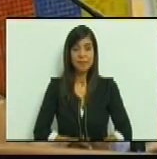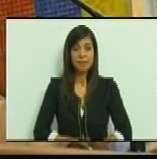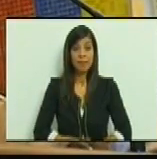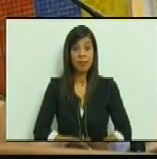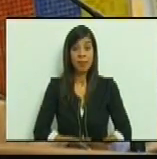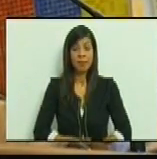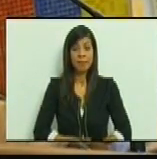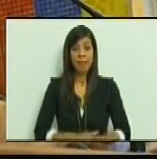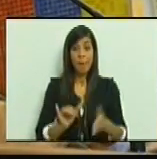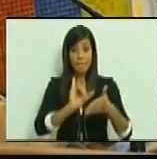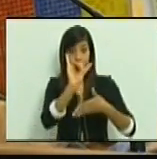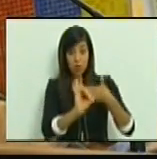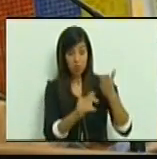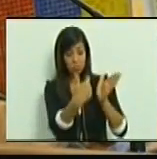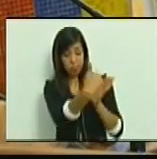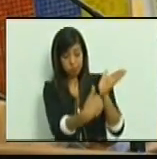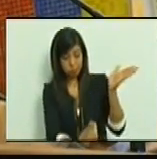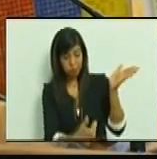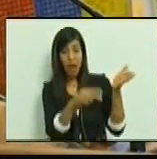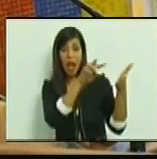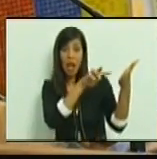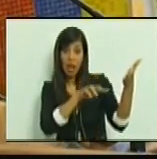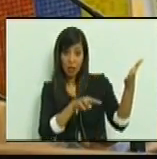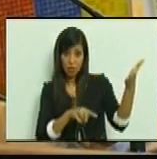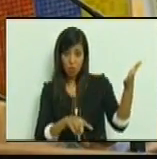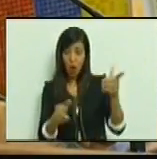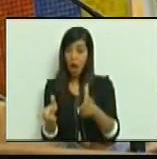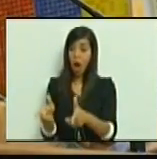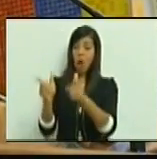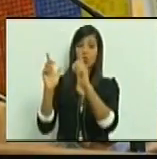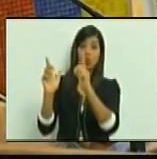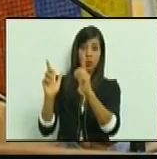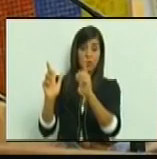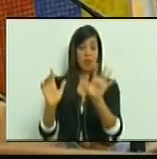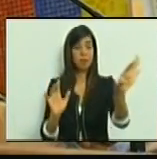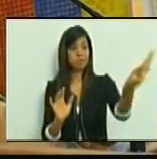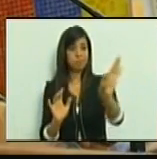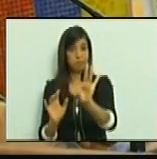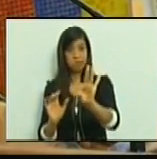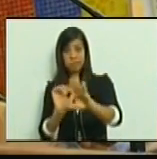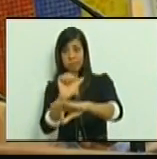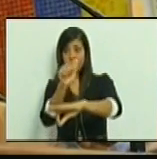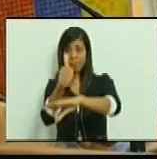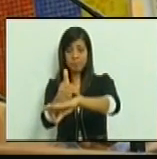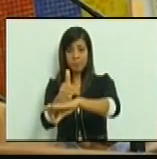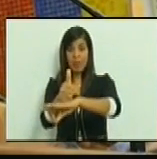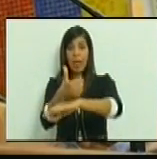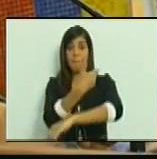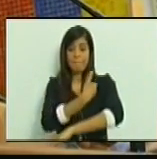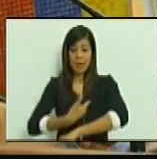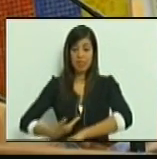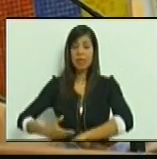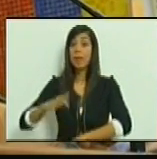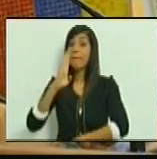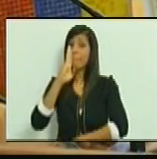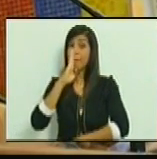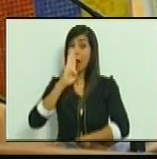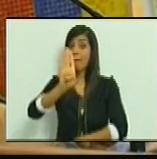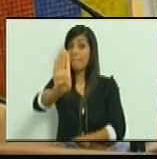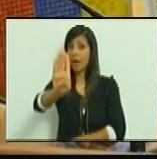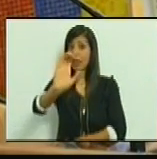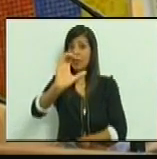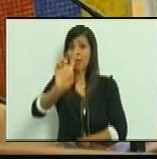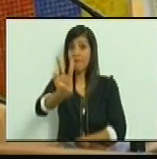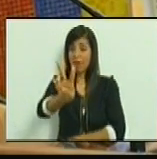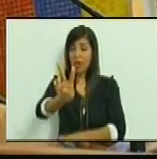Leído el decreto constituyente que autoriza la designación del presidente del Banco Central de Venezuela, resultó